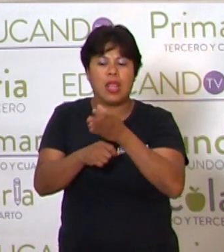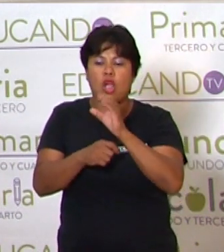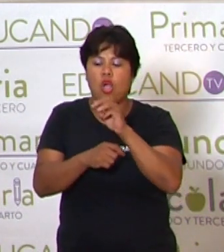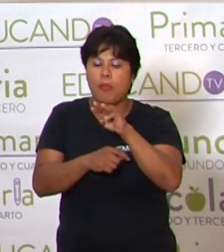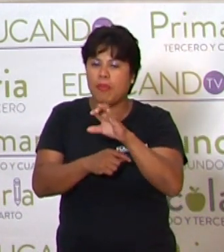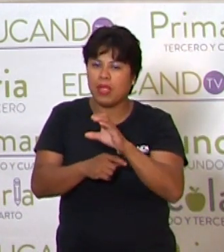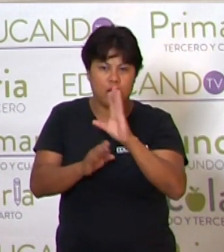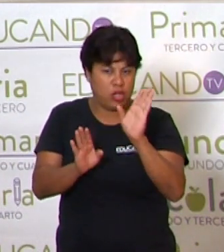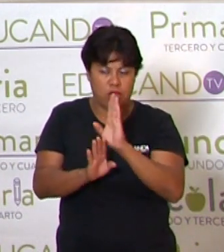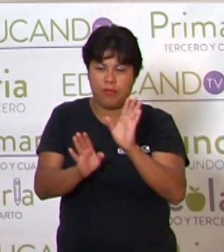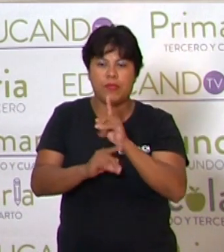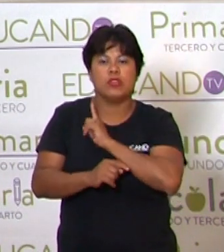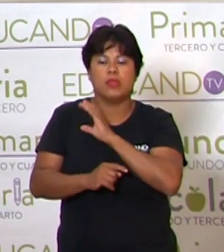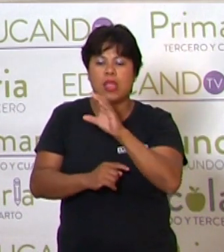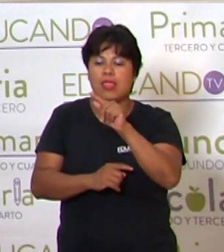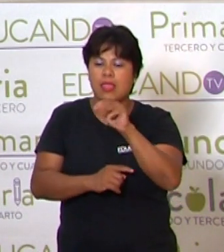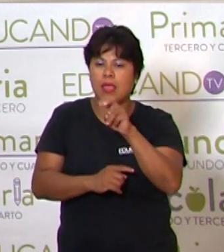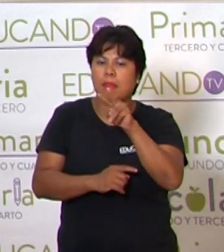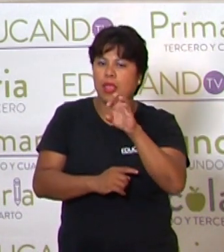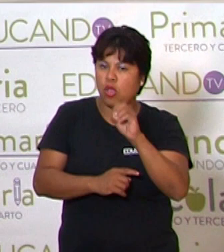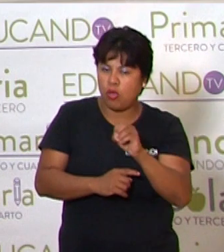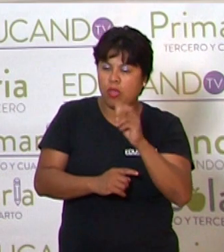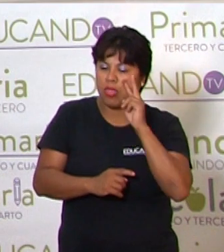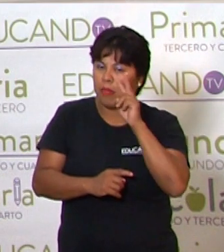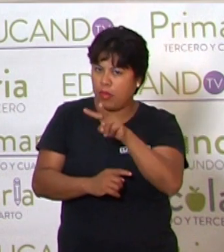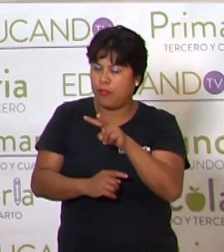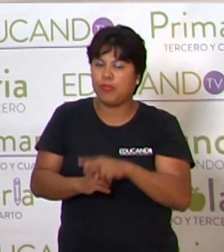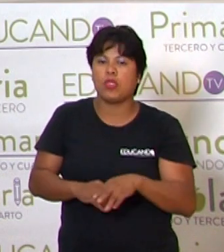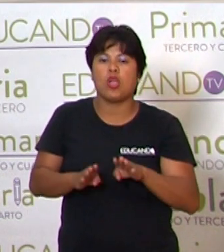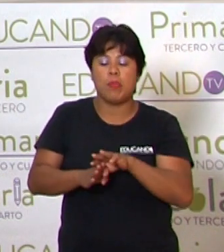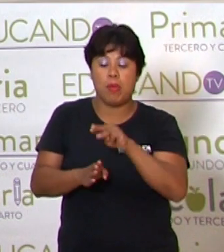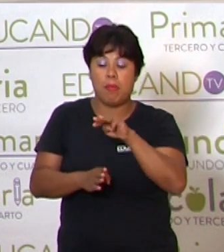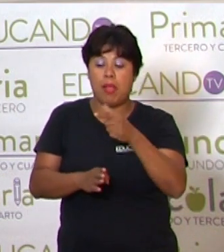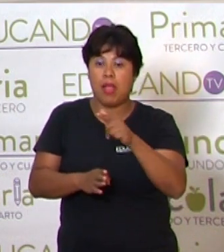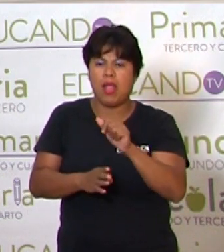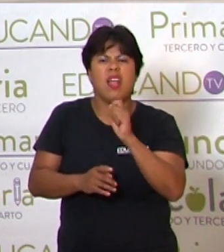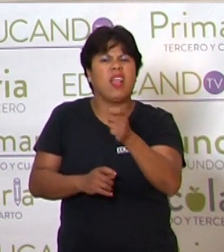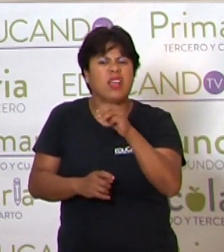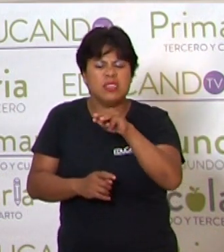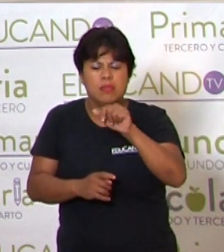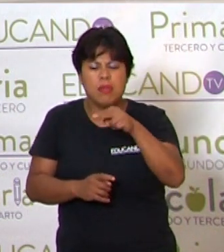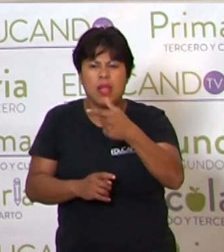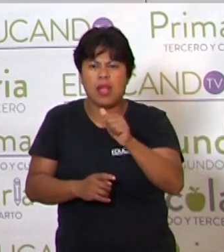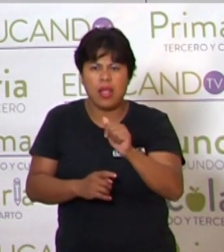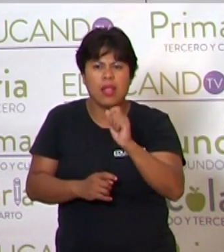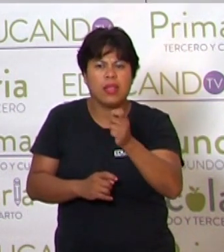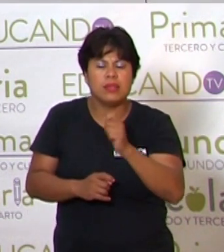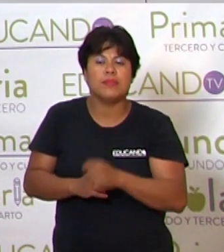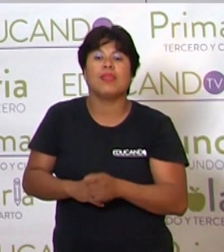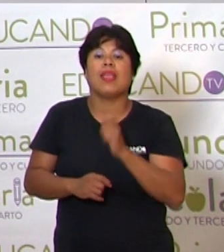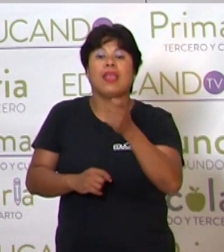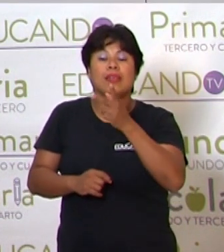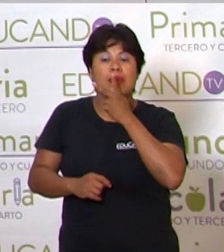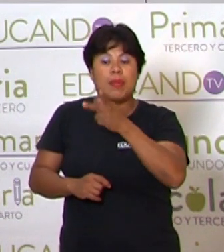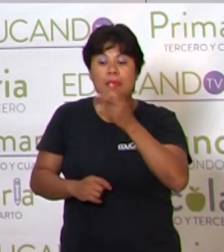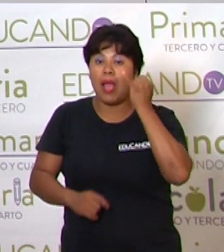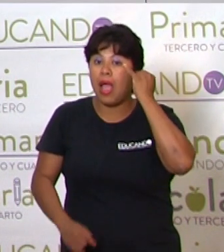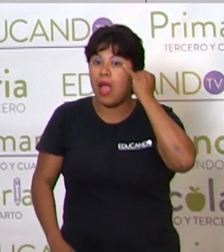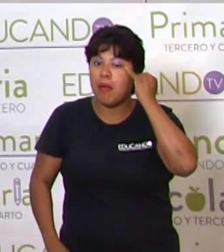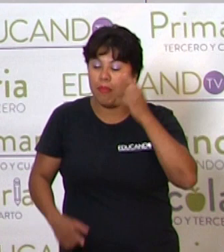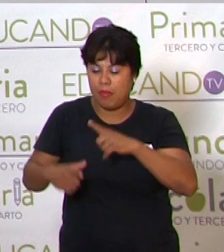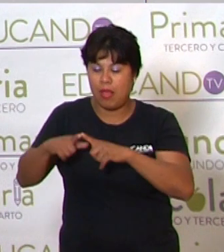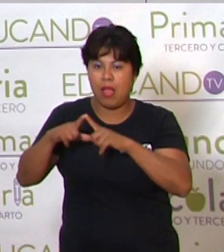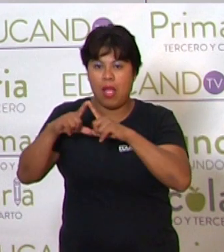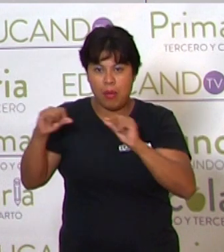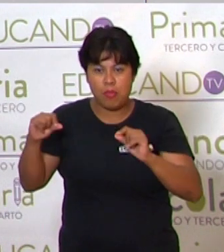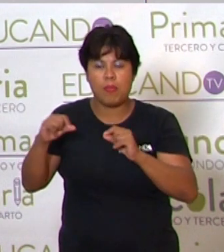cómic. Muy bien, ahora vamos a ver el término o un concepto de manga. ¿Qué es el manga? El manga es la palabra